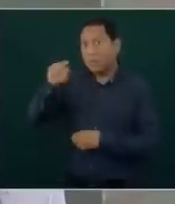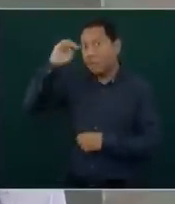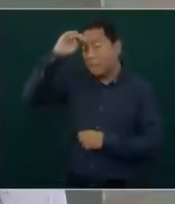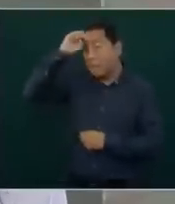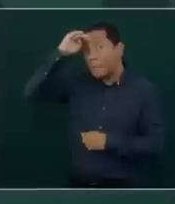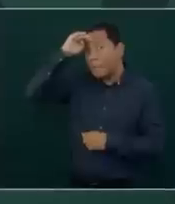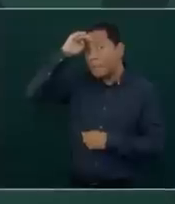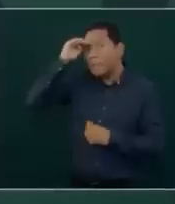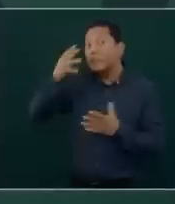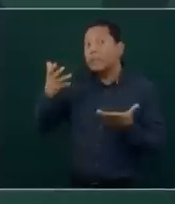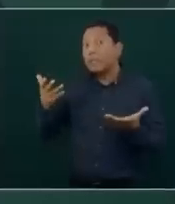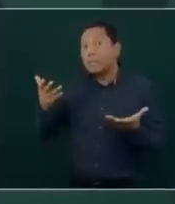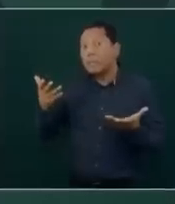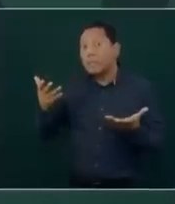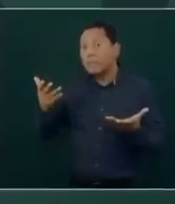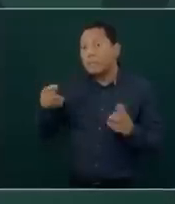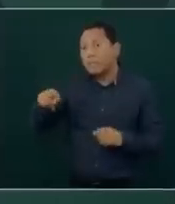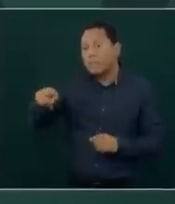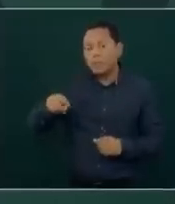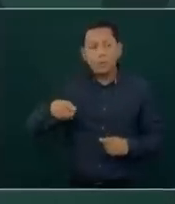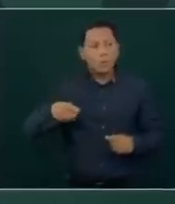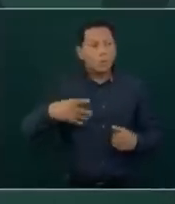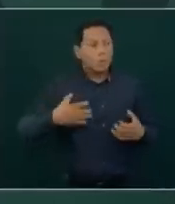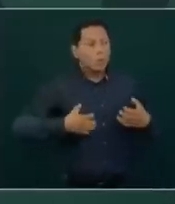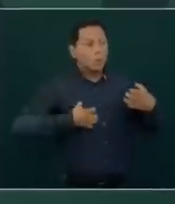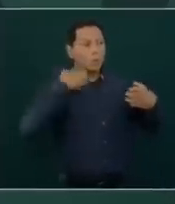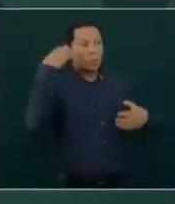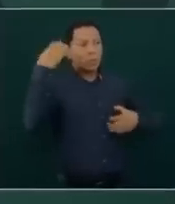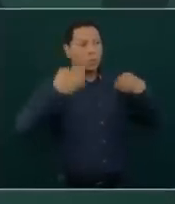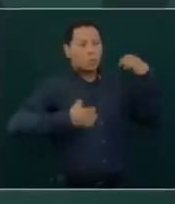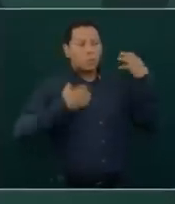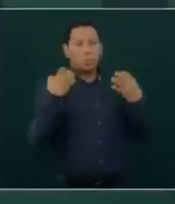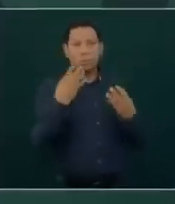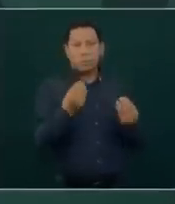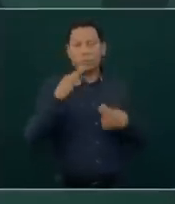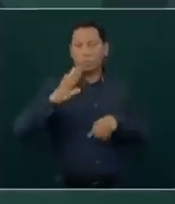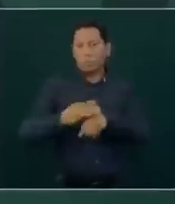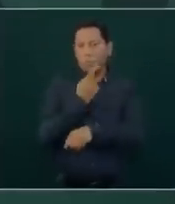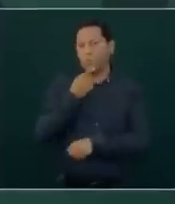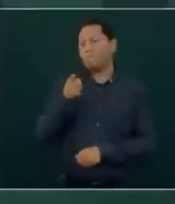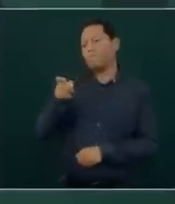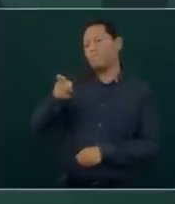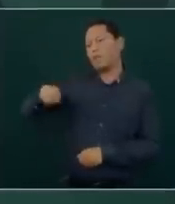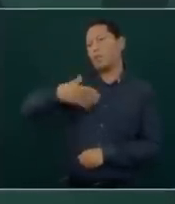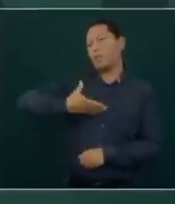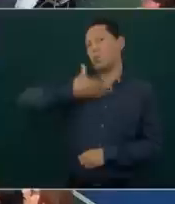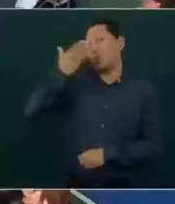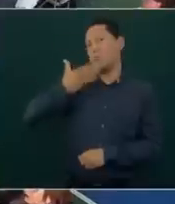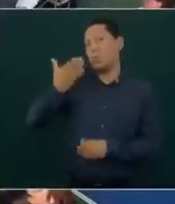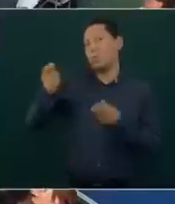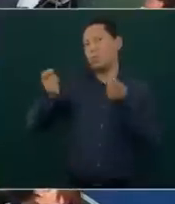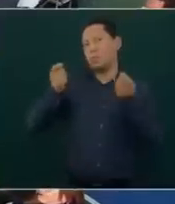pondrían el grito en el cielo, porque así son de hipócritas los